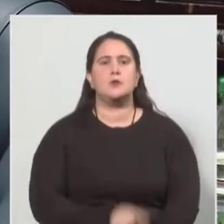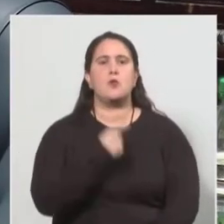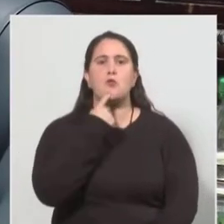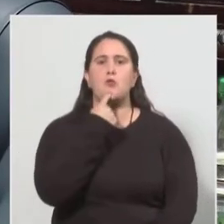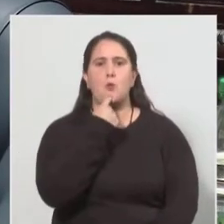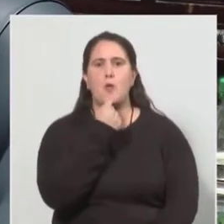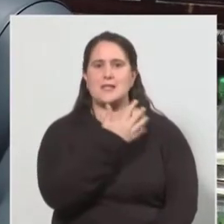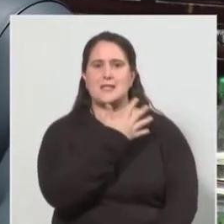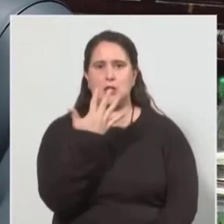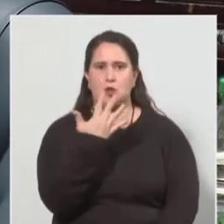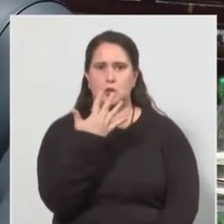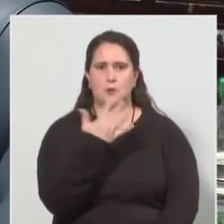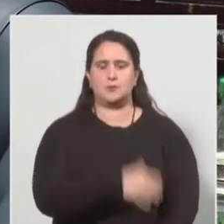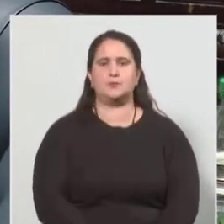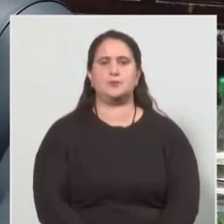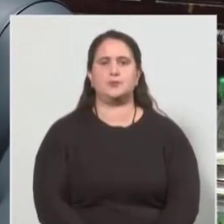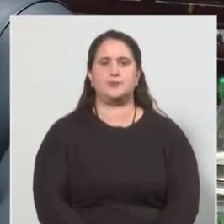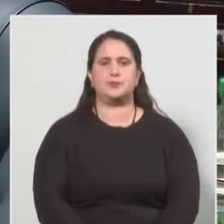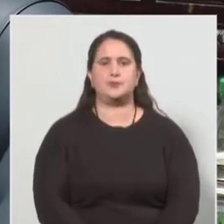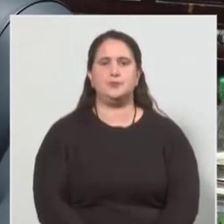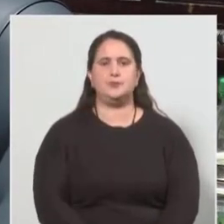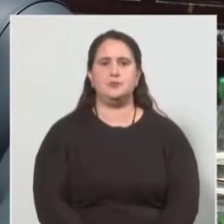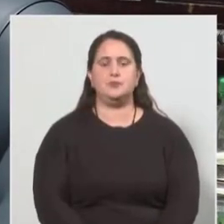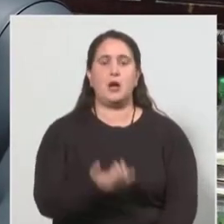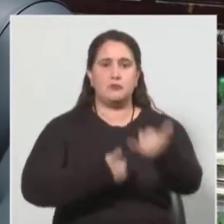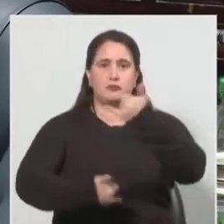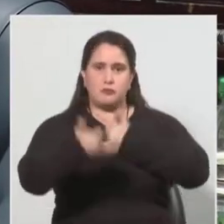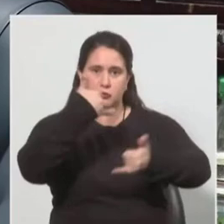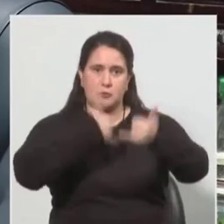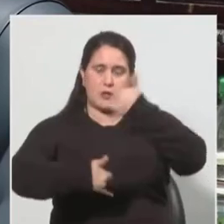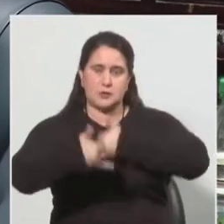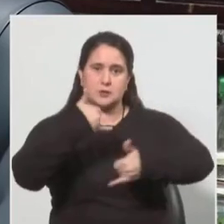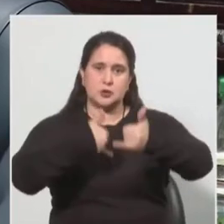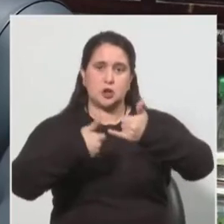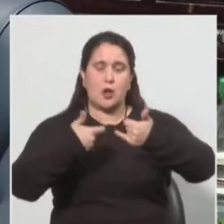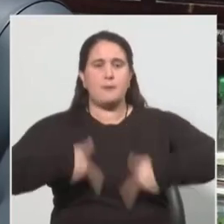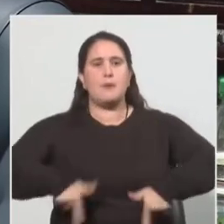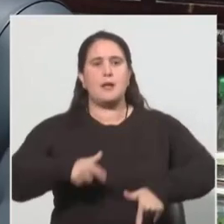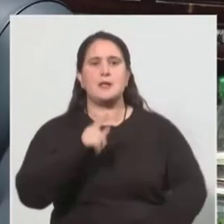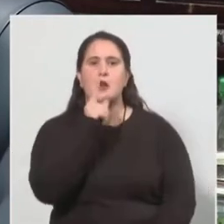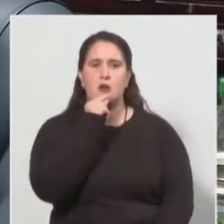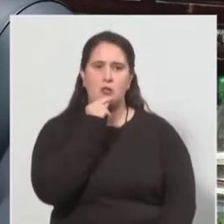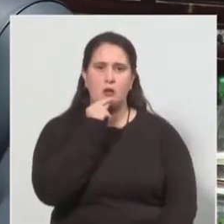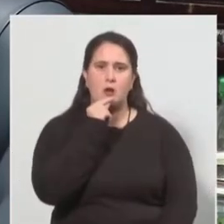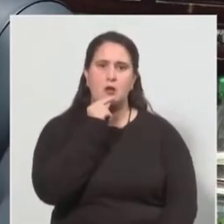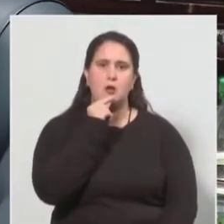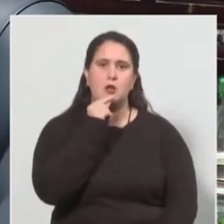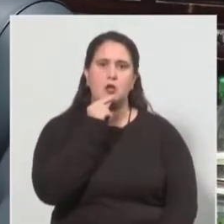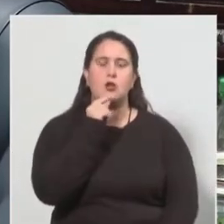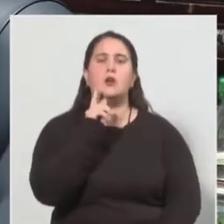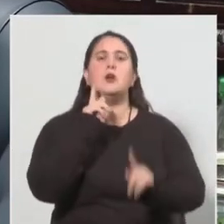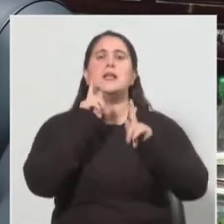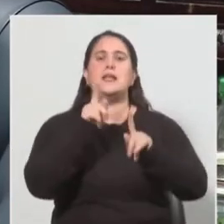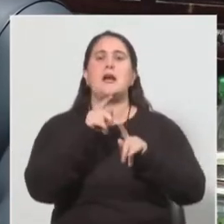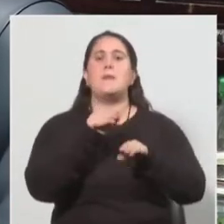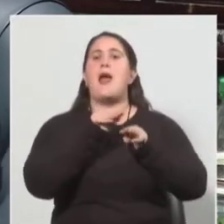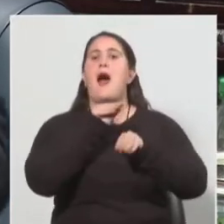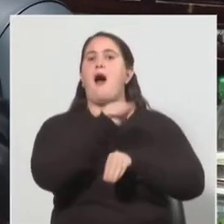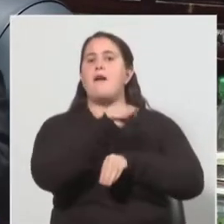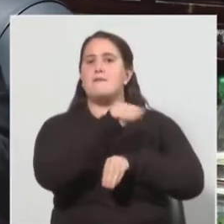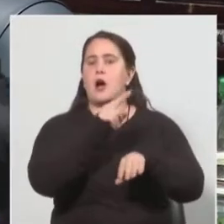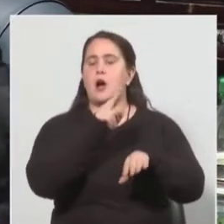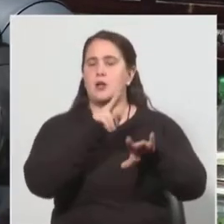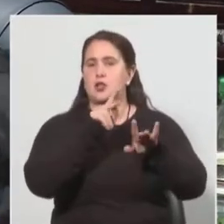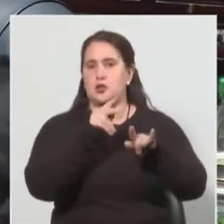Duda número 5. Dada la información recibida del Ministerio del Interior y las advertencias